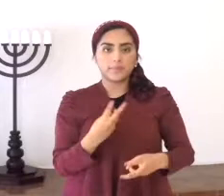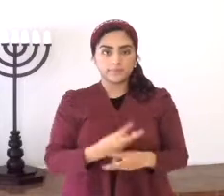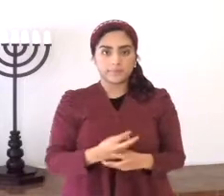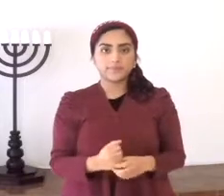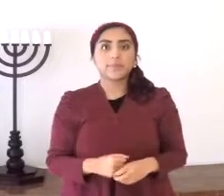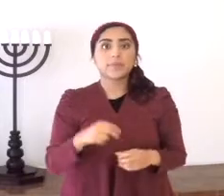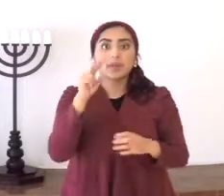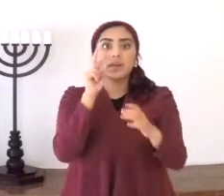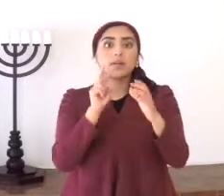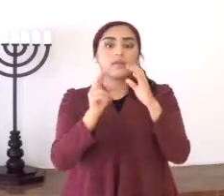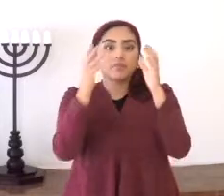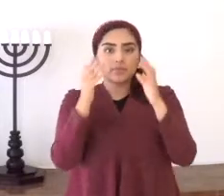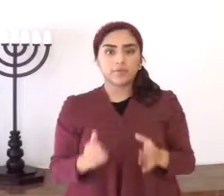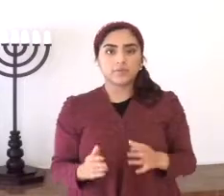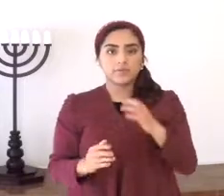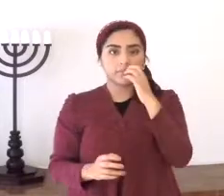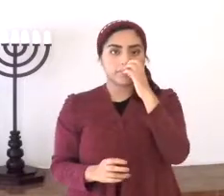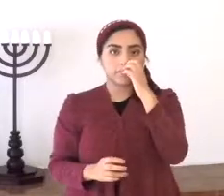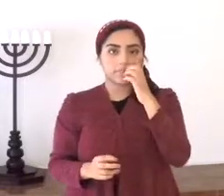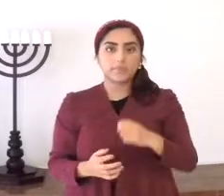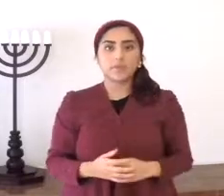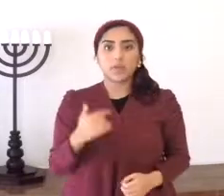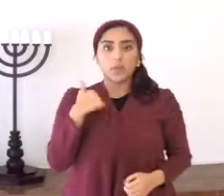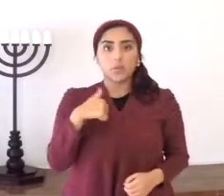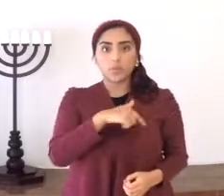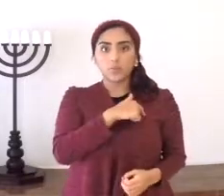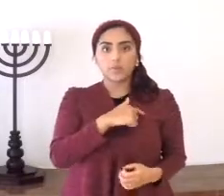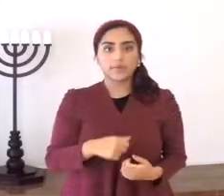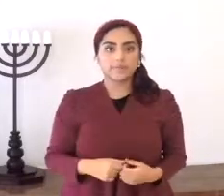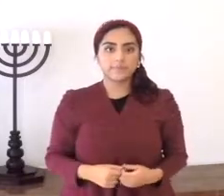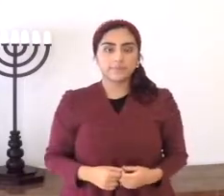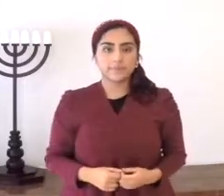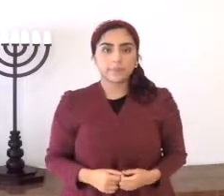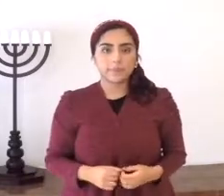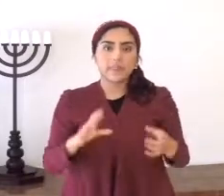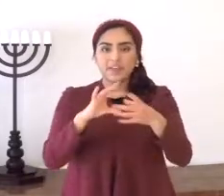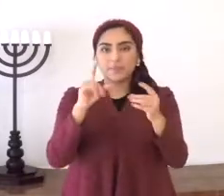pudiera iluminar este mundo. Los profetas,